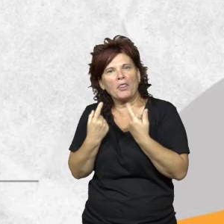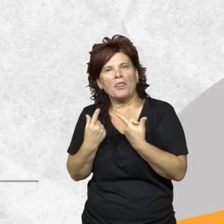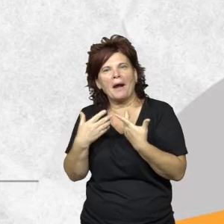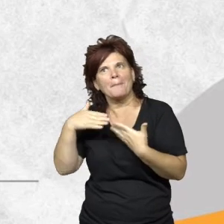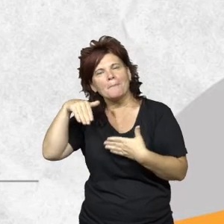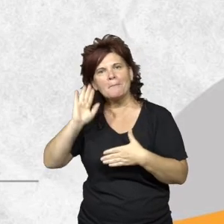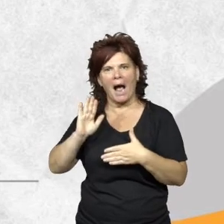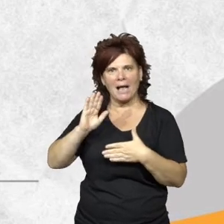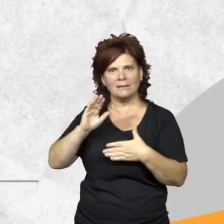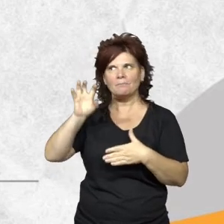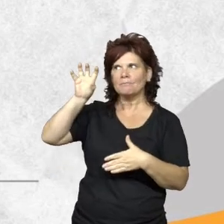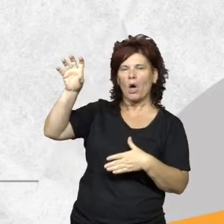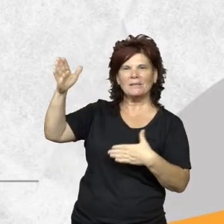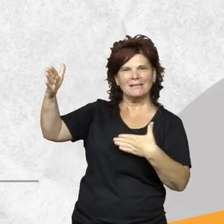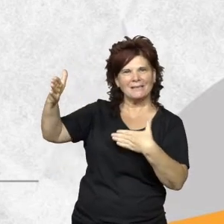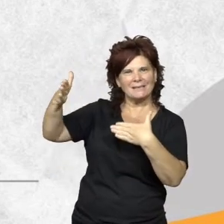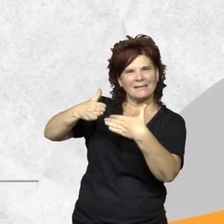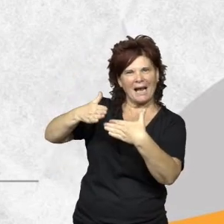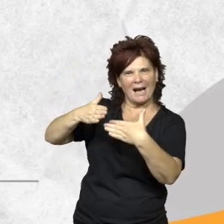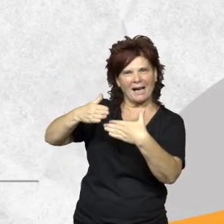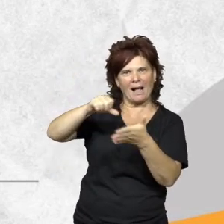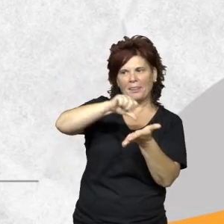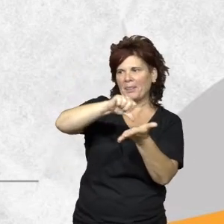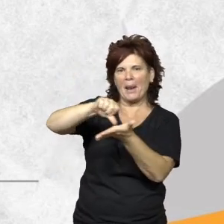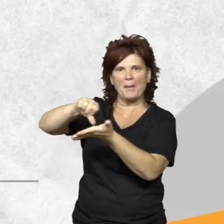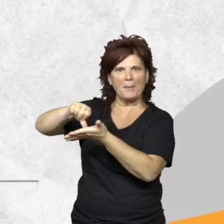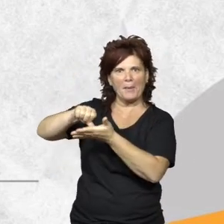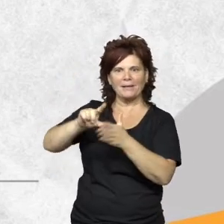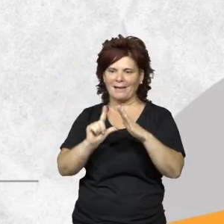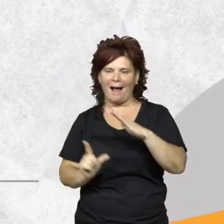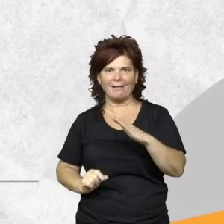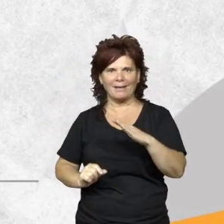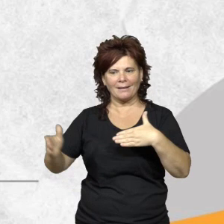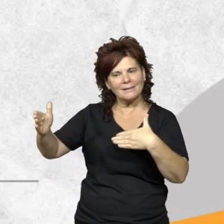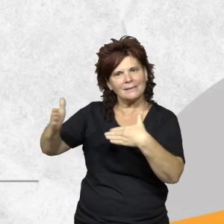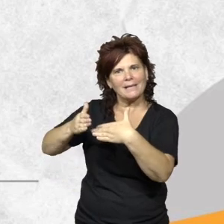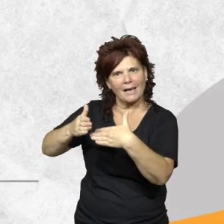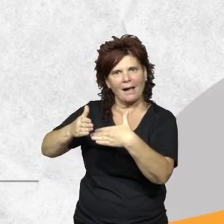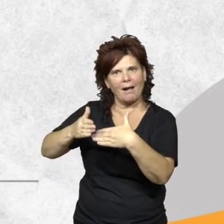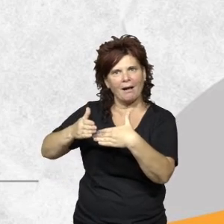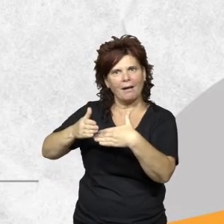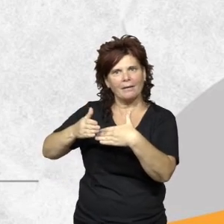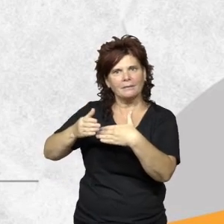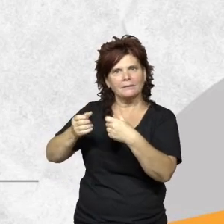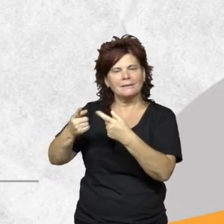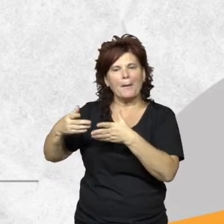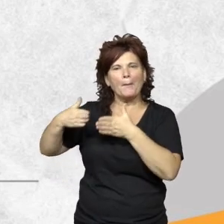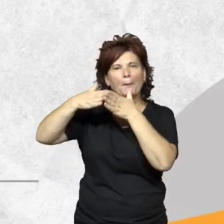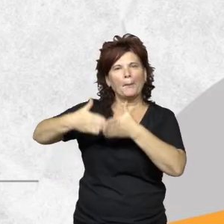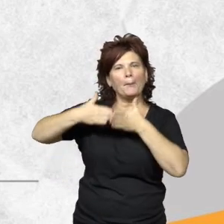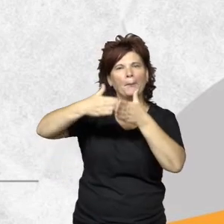más cerca a la provincia de las bases antárticas, se ha podido recalar más veces en los barcos que